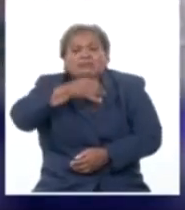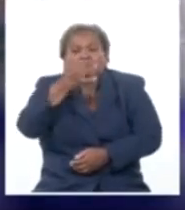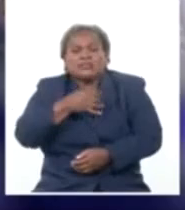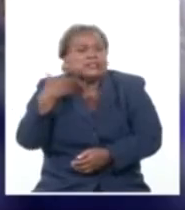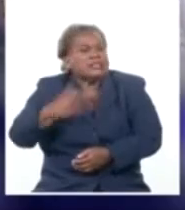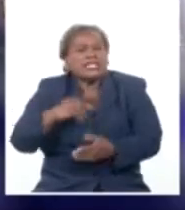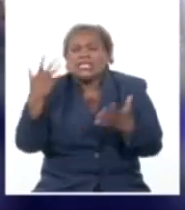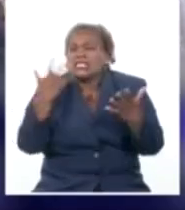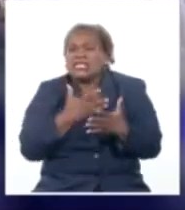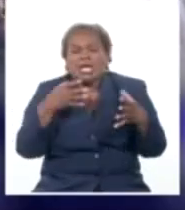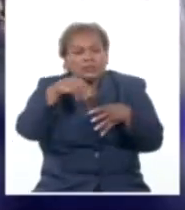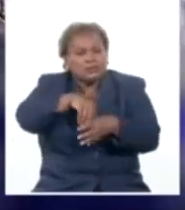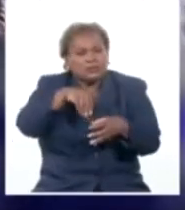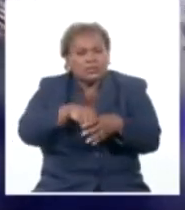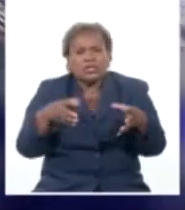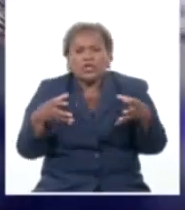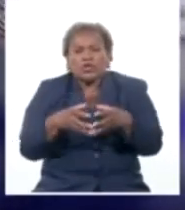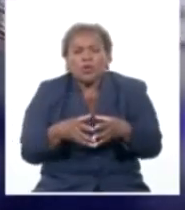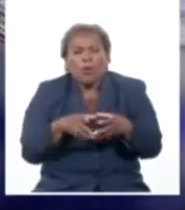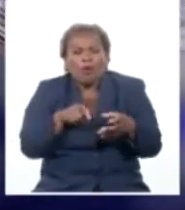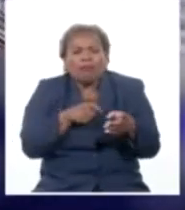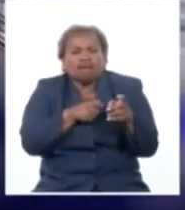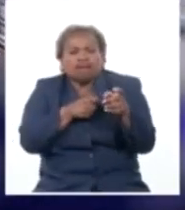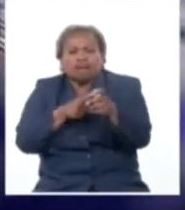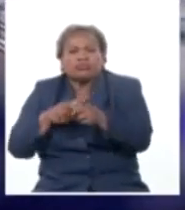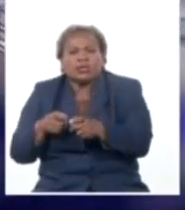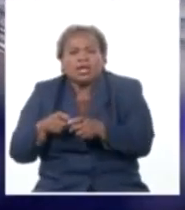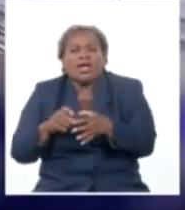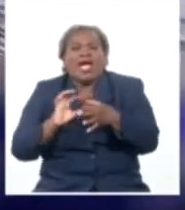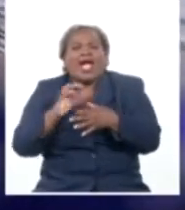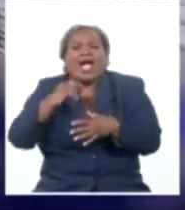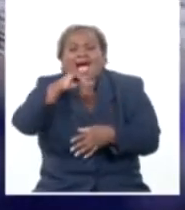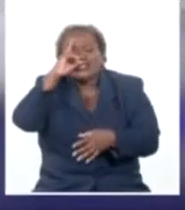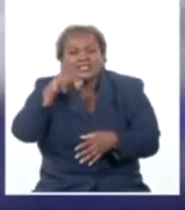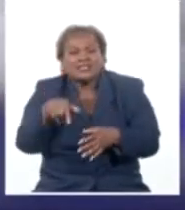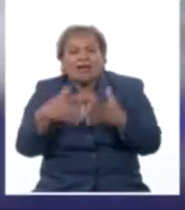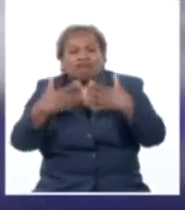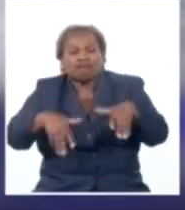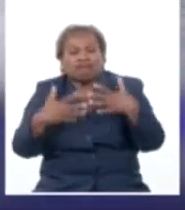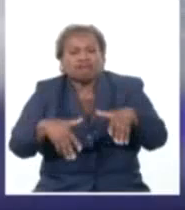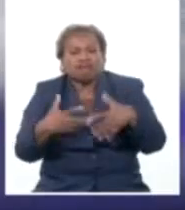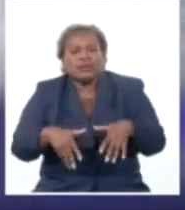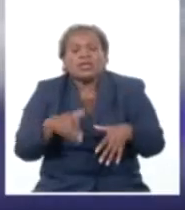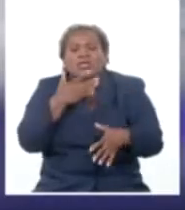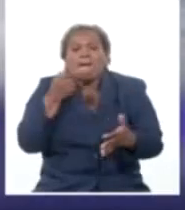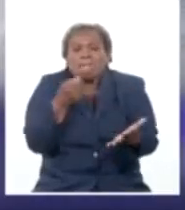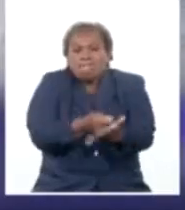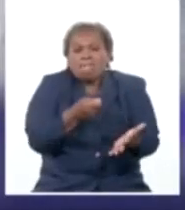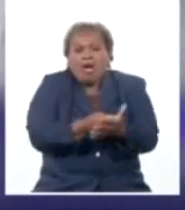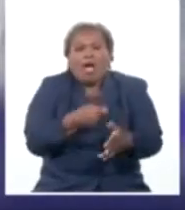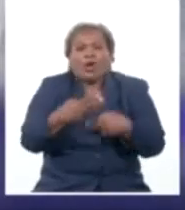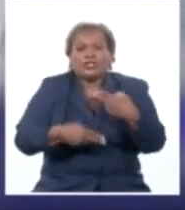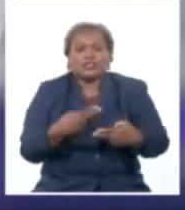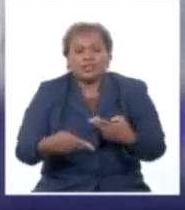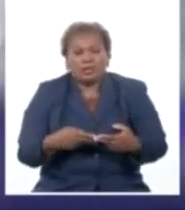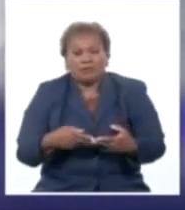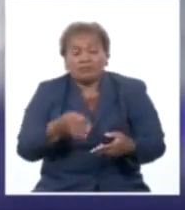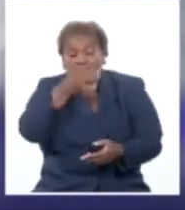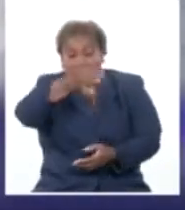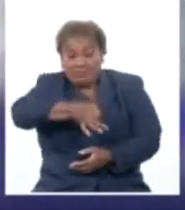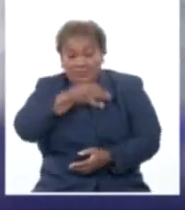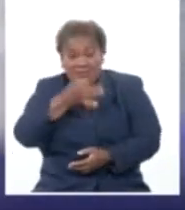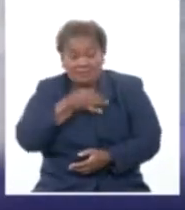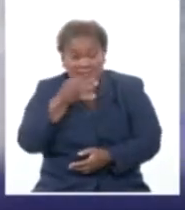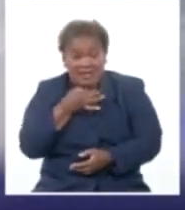formó parte del grupo que atacó los gasoductos, ni quién dirigió la operación o pagó por su realización, pero las fuentes hicieron hincapié en que